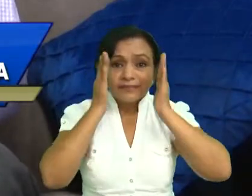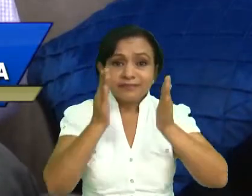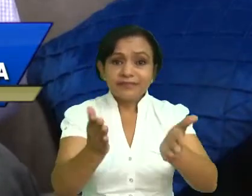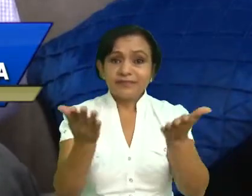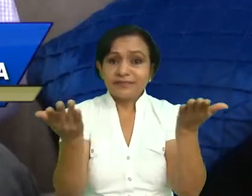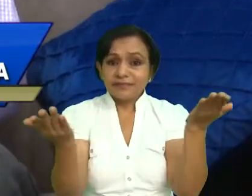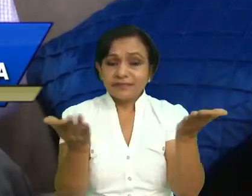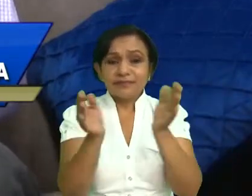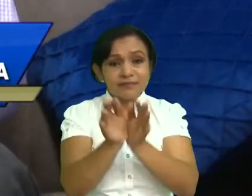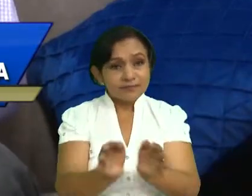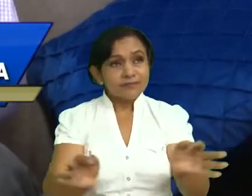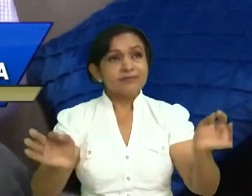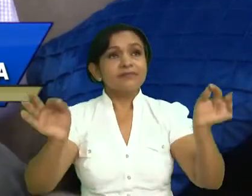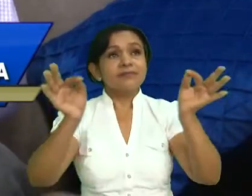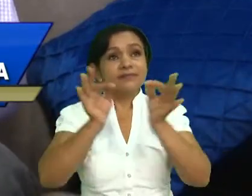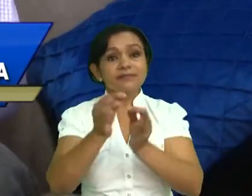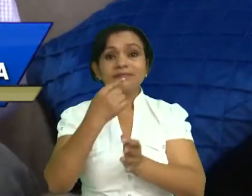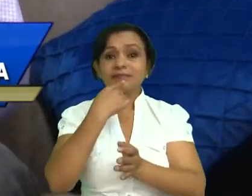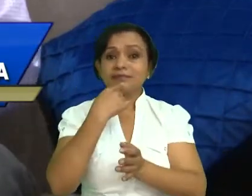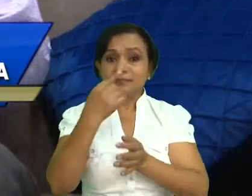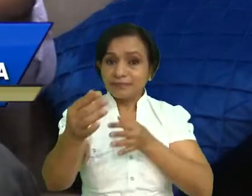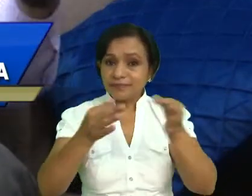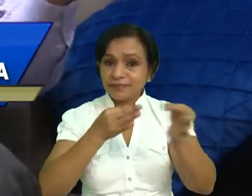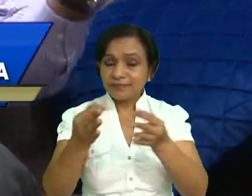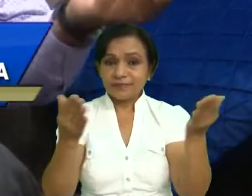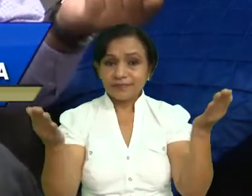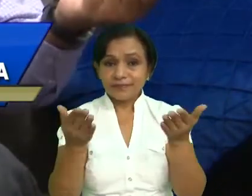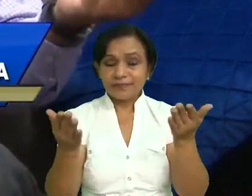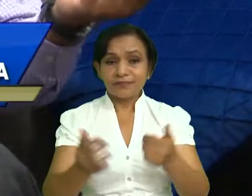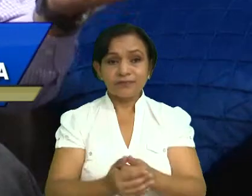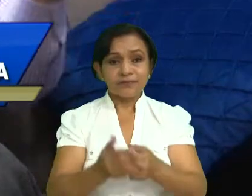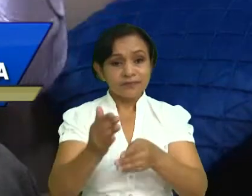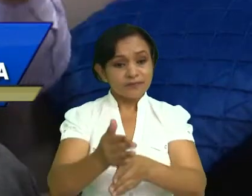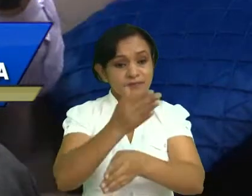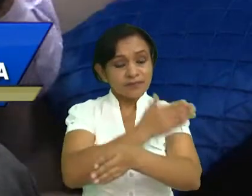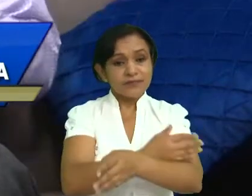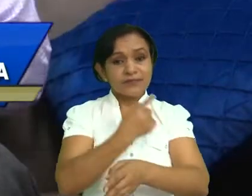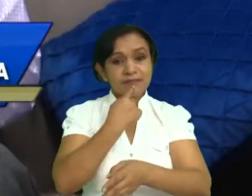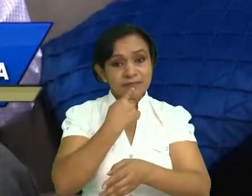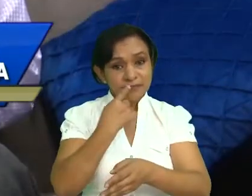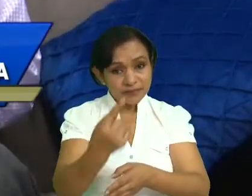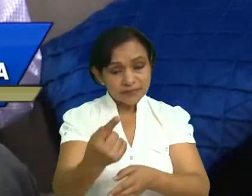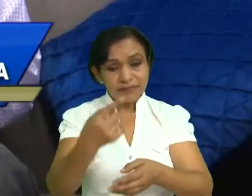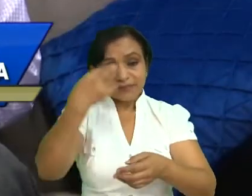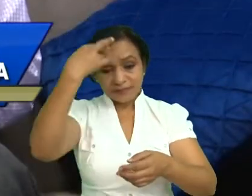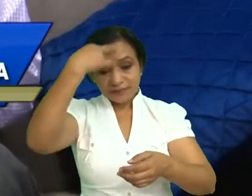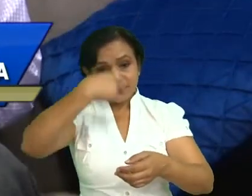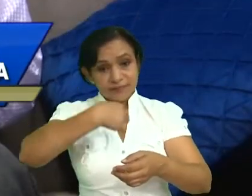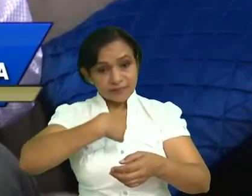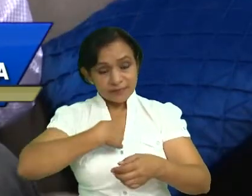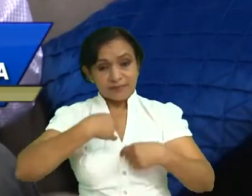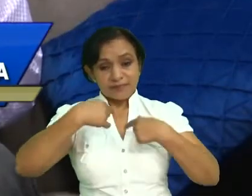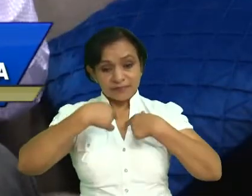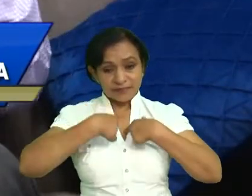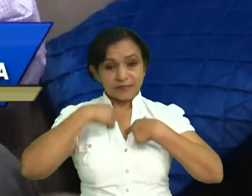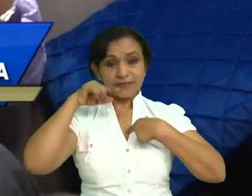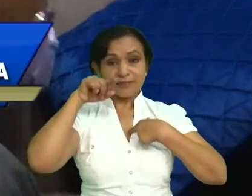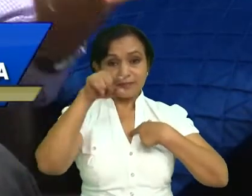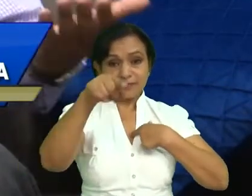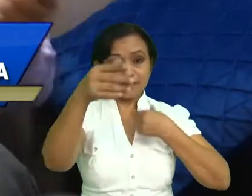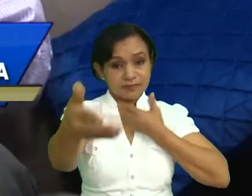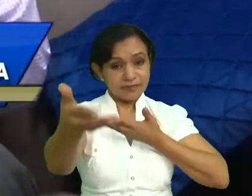Claramente, muy importante esa explicación que usted da, como lo antes ya lo había dicho, parte de responsabilidad compartida, ¿no? Así es. Y